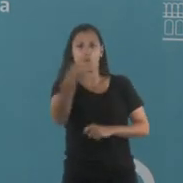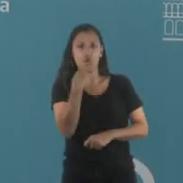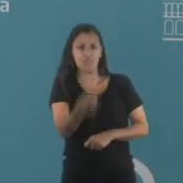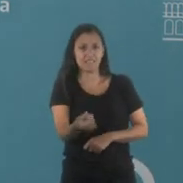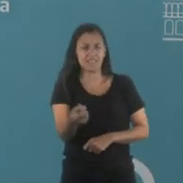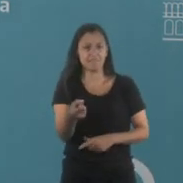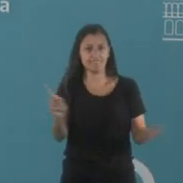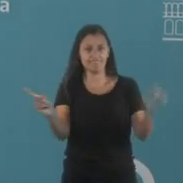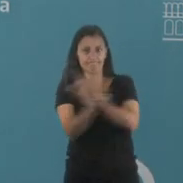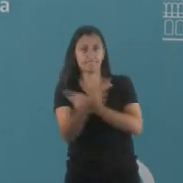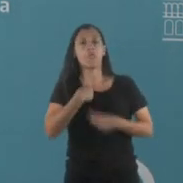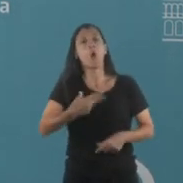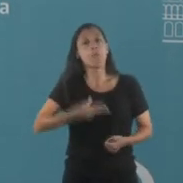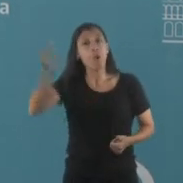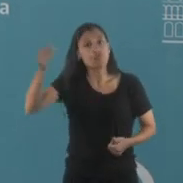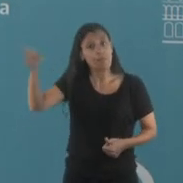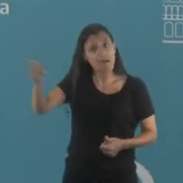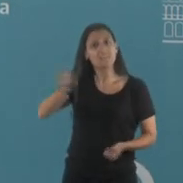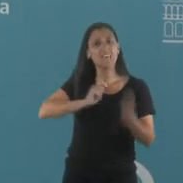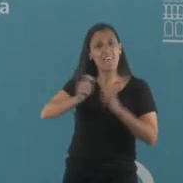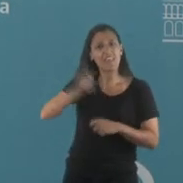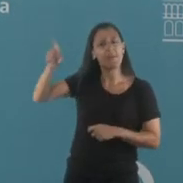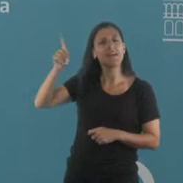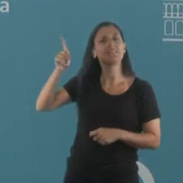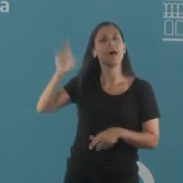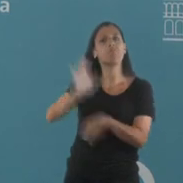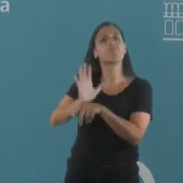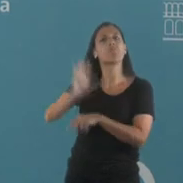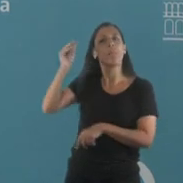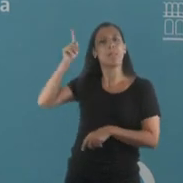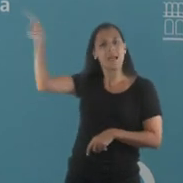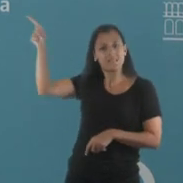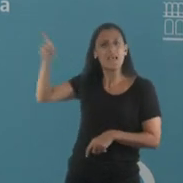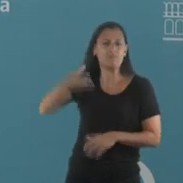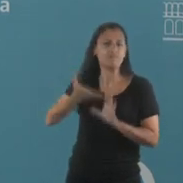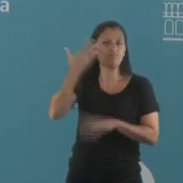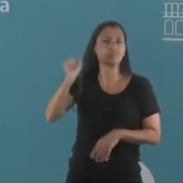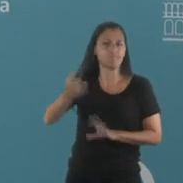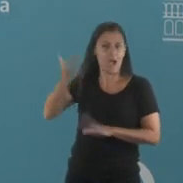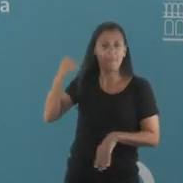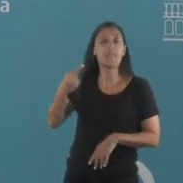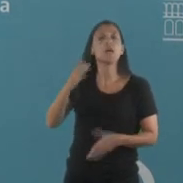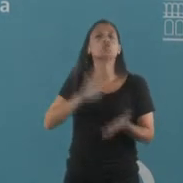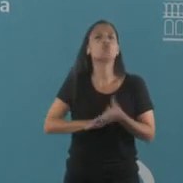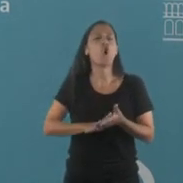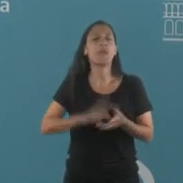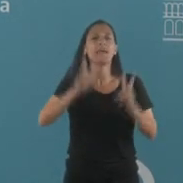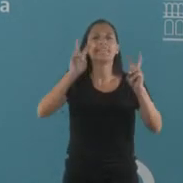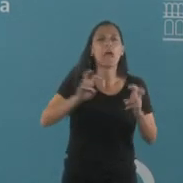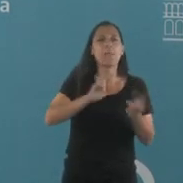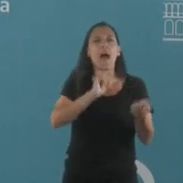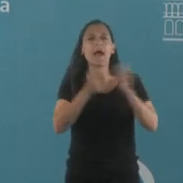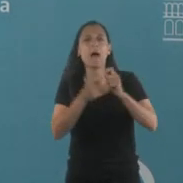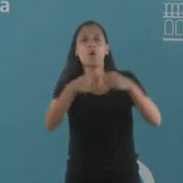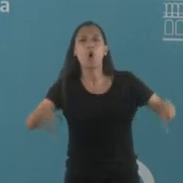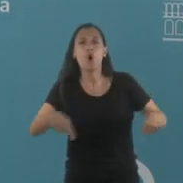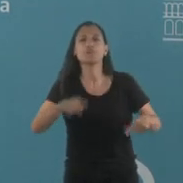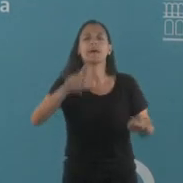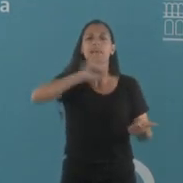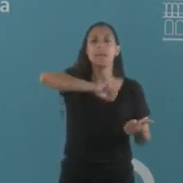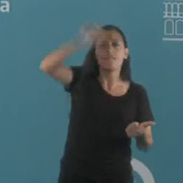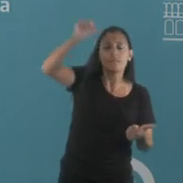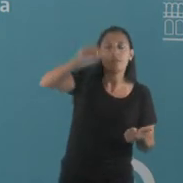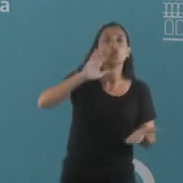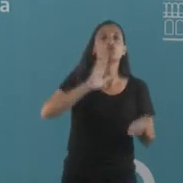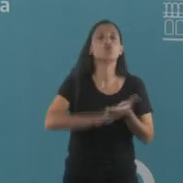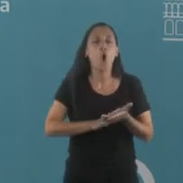alguna entrevista con un medio brasileño, y creo que lo había hecho antes en otra oportunidad, de las diferentes causas que tiene la inflación, que una es el déficit